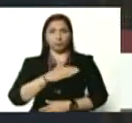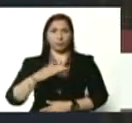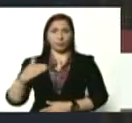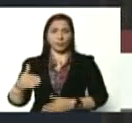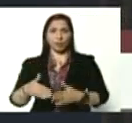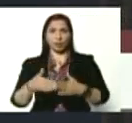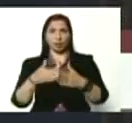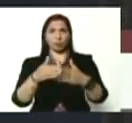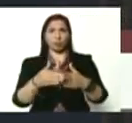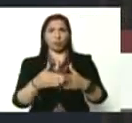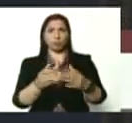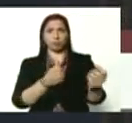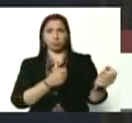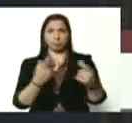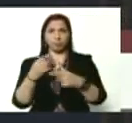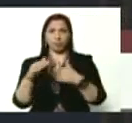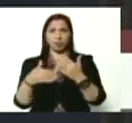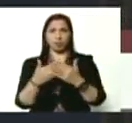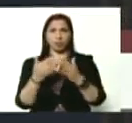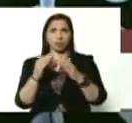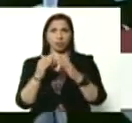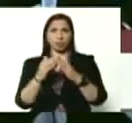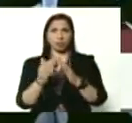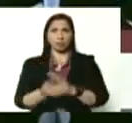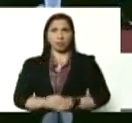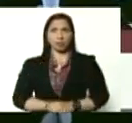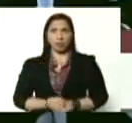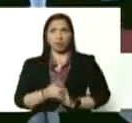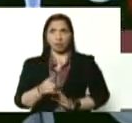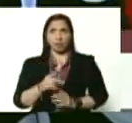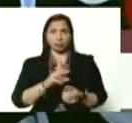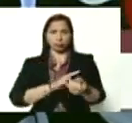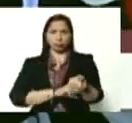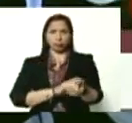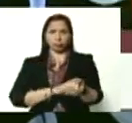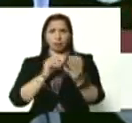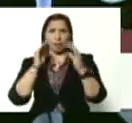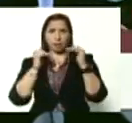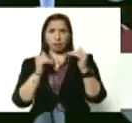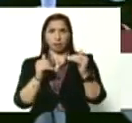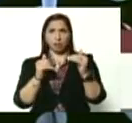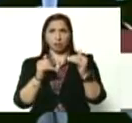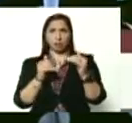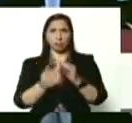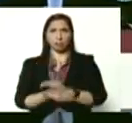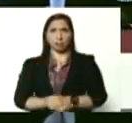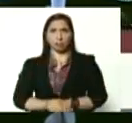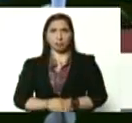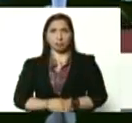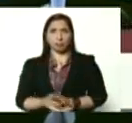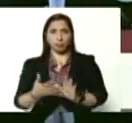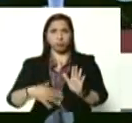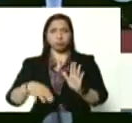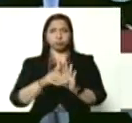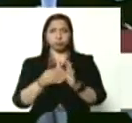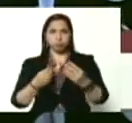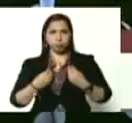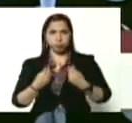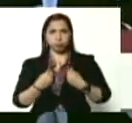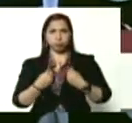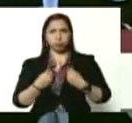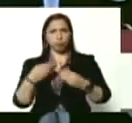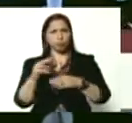canoa me llevaron a una casita una choza y ahí me atendieron y me revivieron si se puede utilizar el